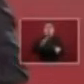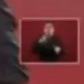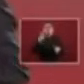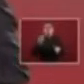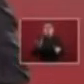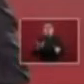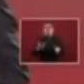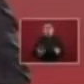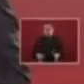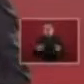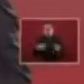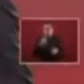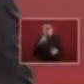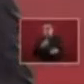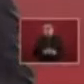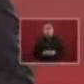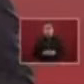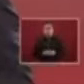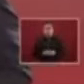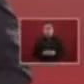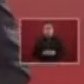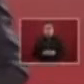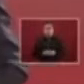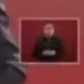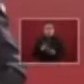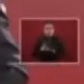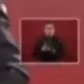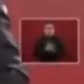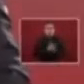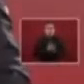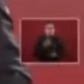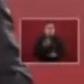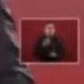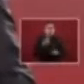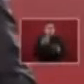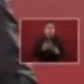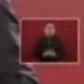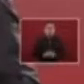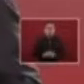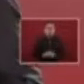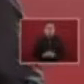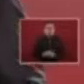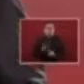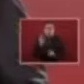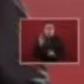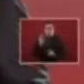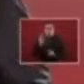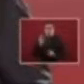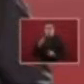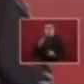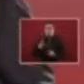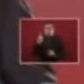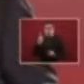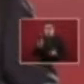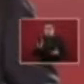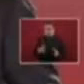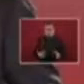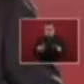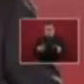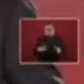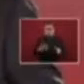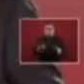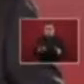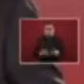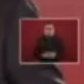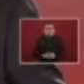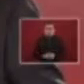si lo midiéramos a septiembre. O no. Porque digamos, ahí entra con el impulso favorable de un gobierno